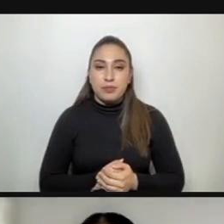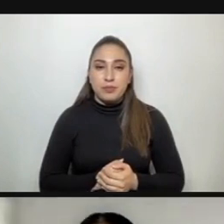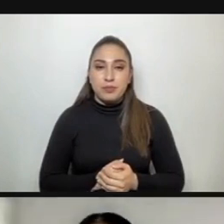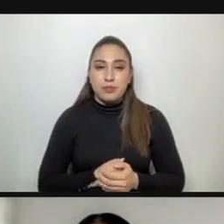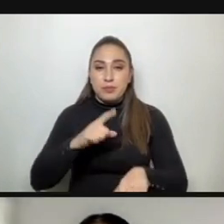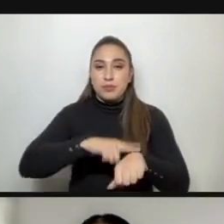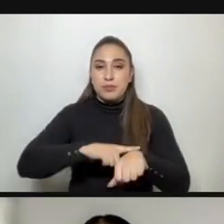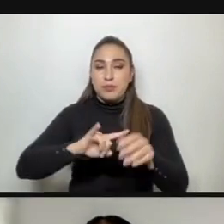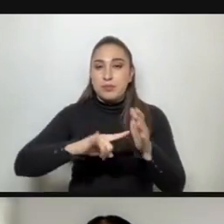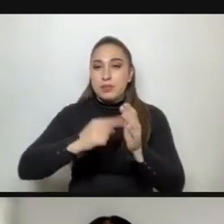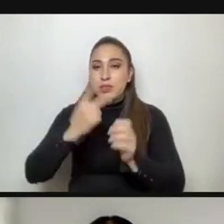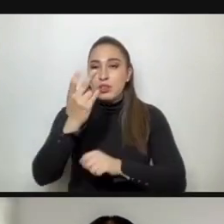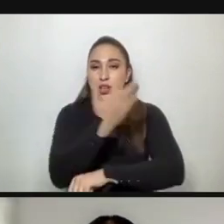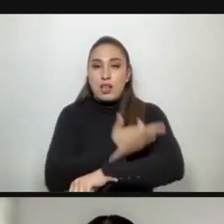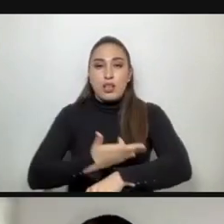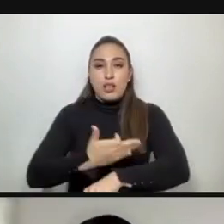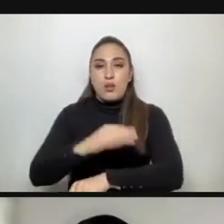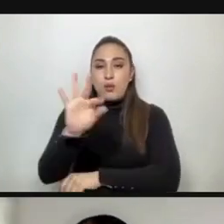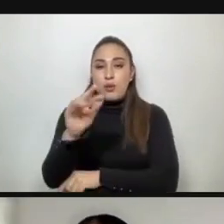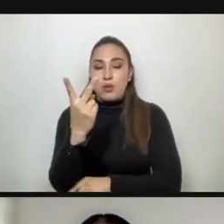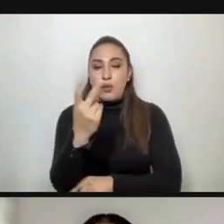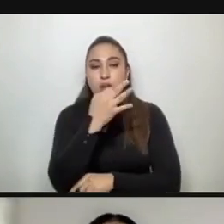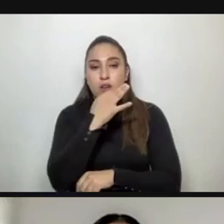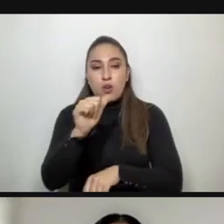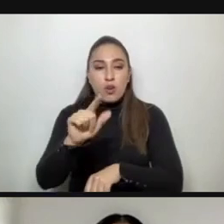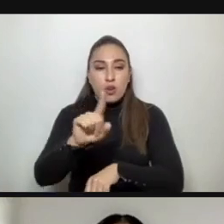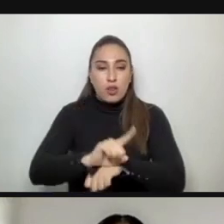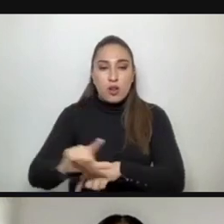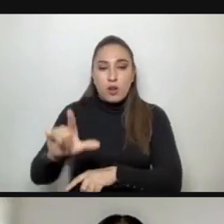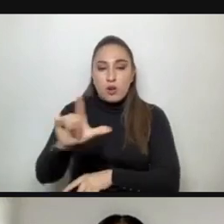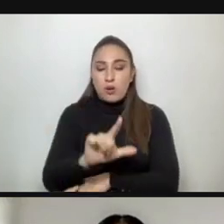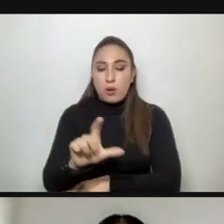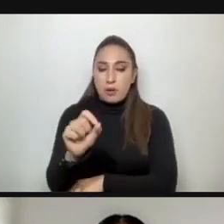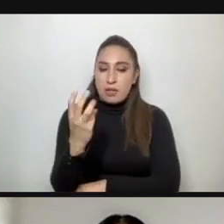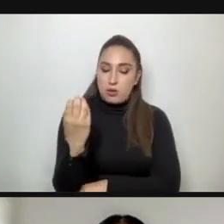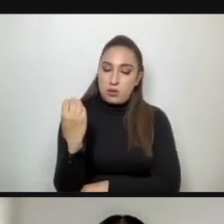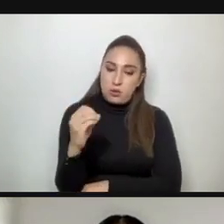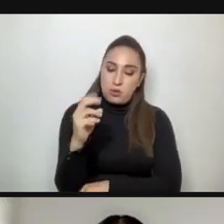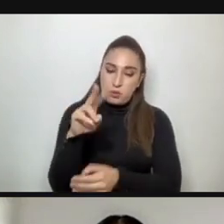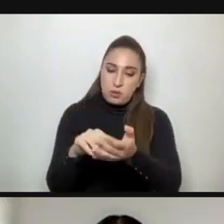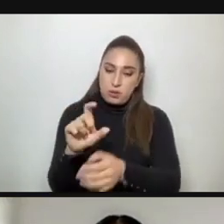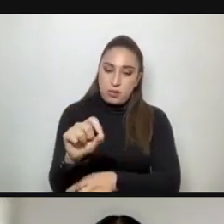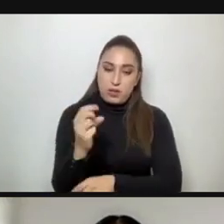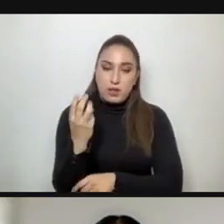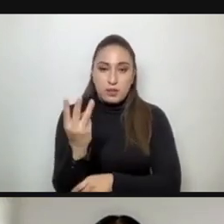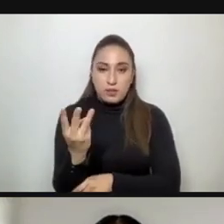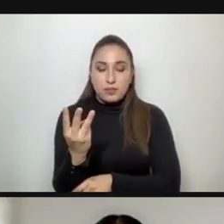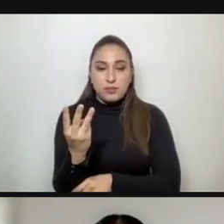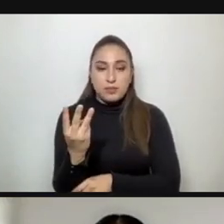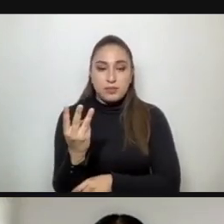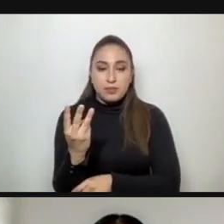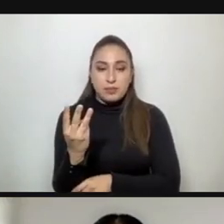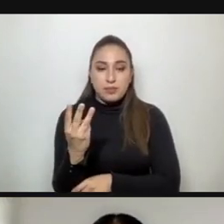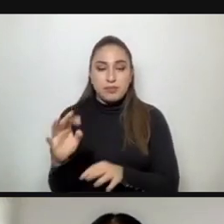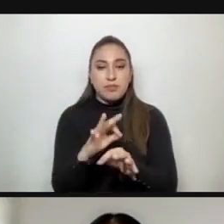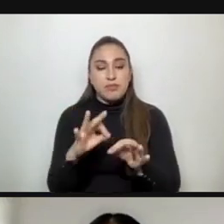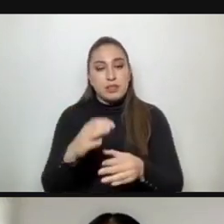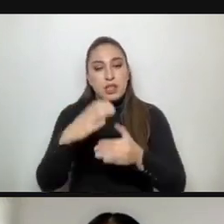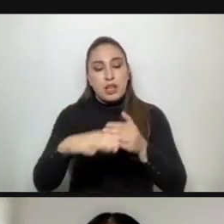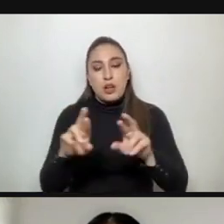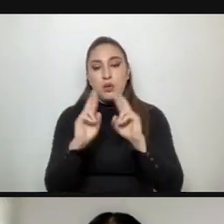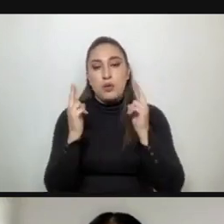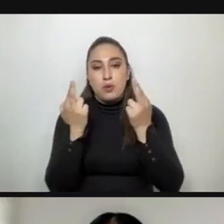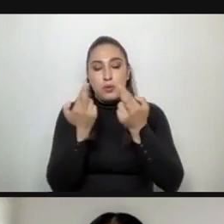Siendo las 2:42 del día lunes 23 de octubre del 2023, doy por clausurada